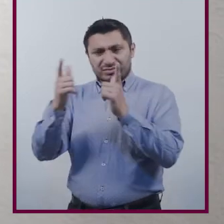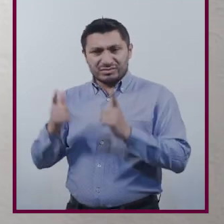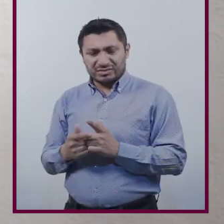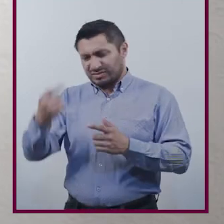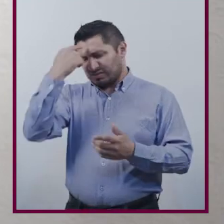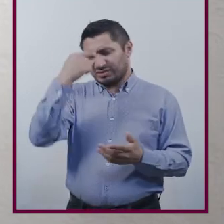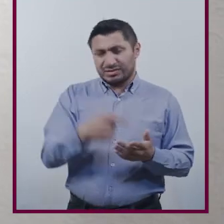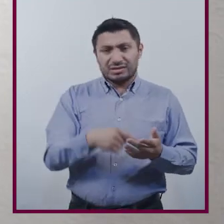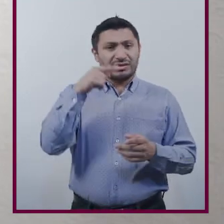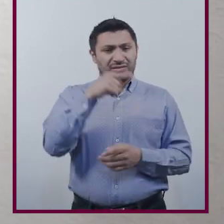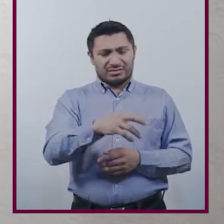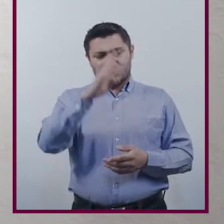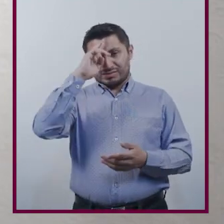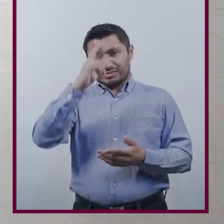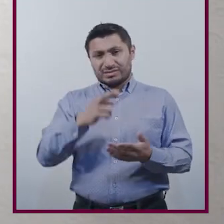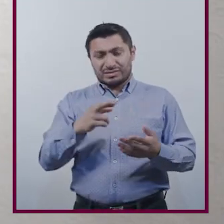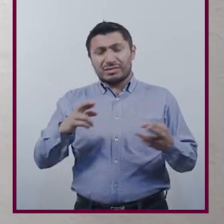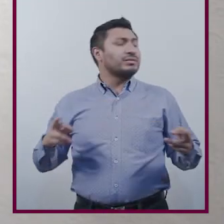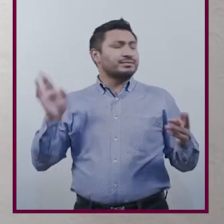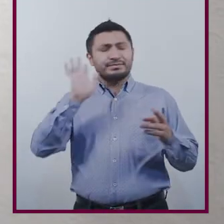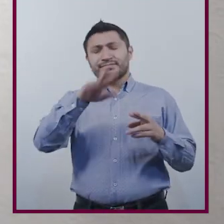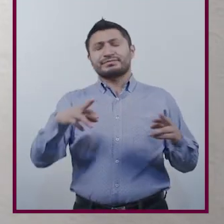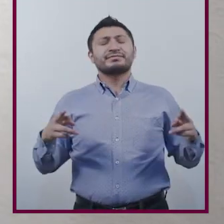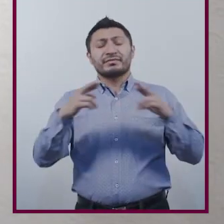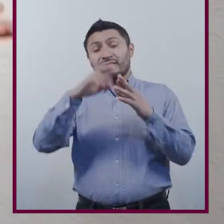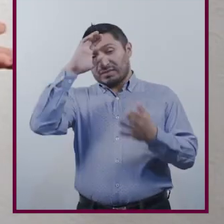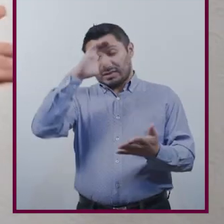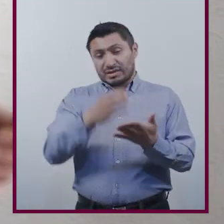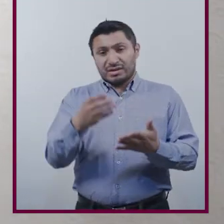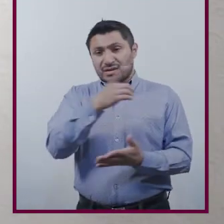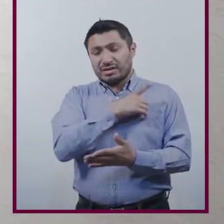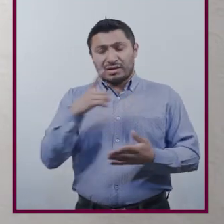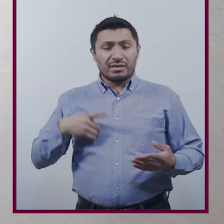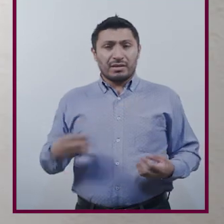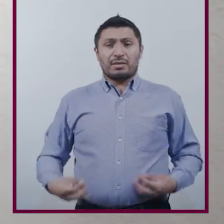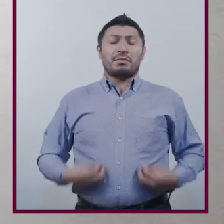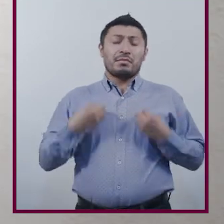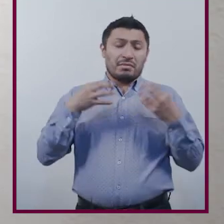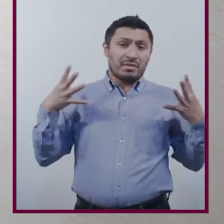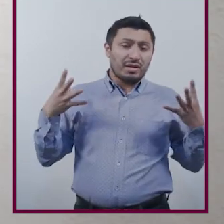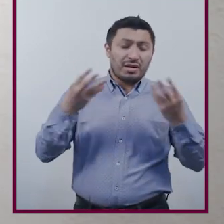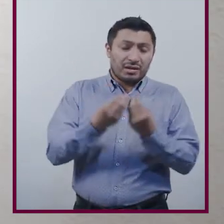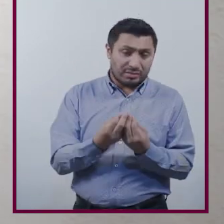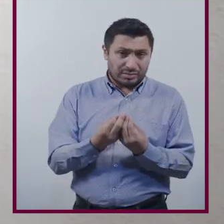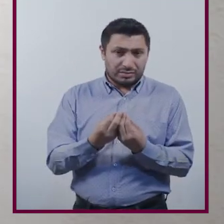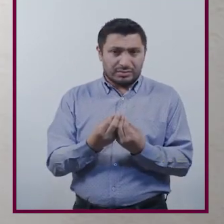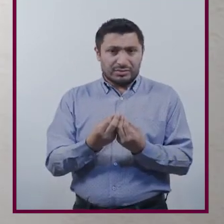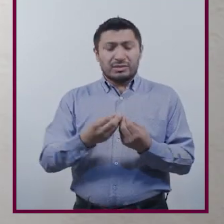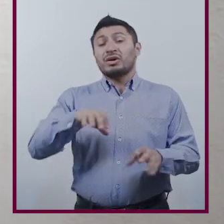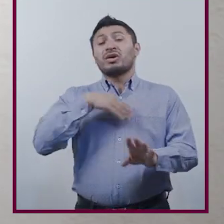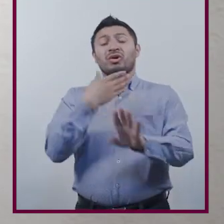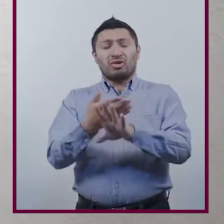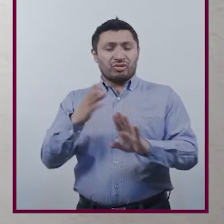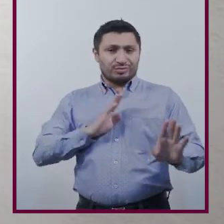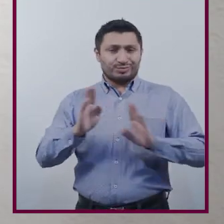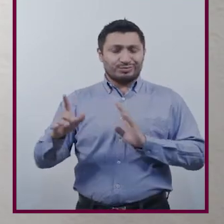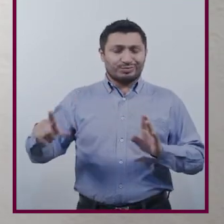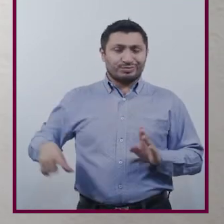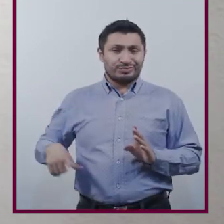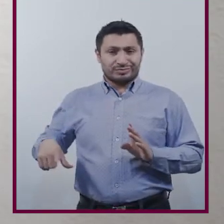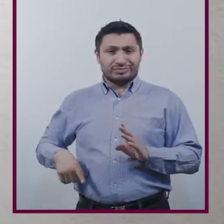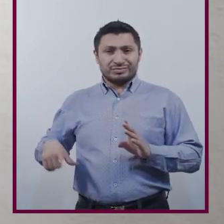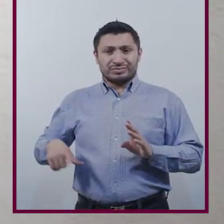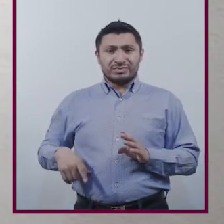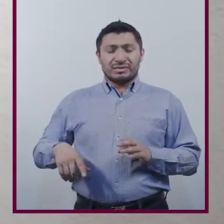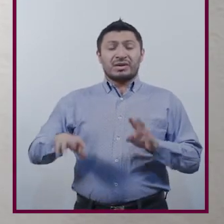dogmas de la religión católica debían permear la vida en su conjunto, contra el ejército del gobierno y simpatizantes